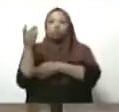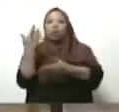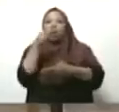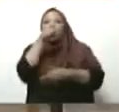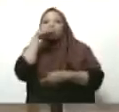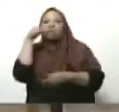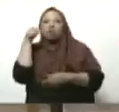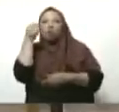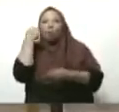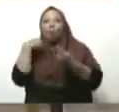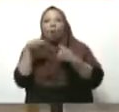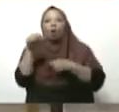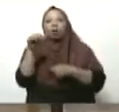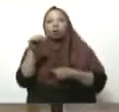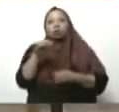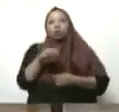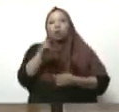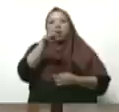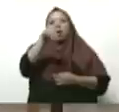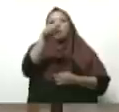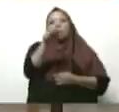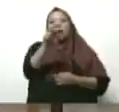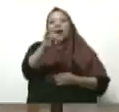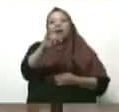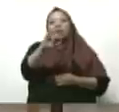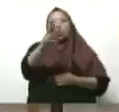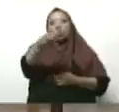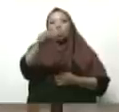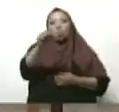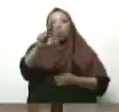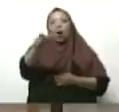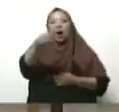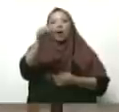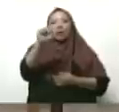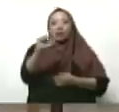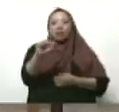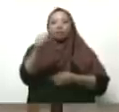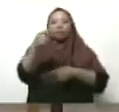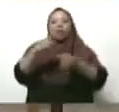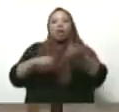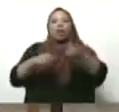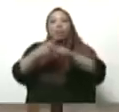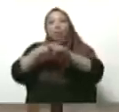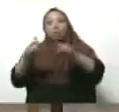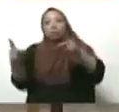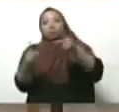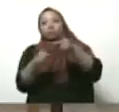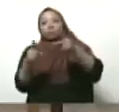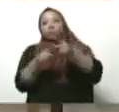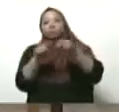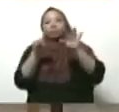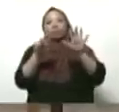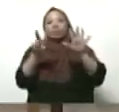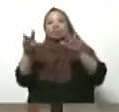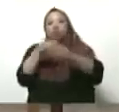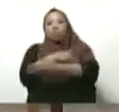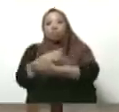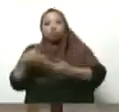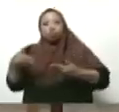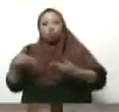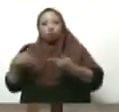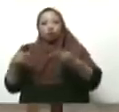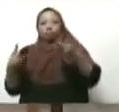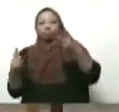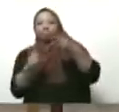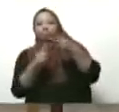200 millones de consumidores seguidos por los opioides con 62 millones mientras que la cocaína